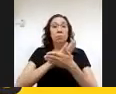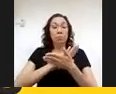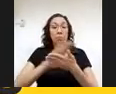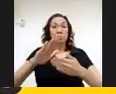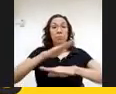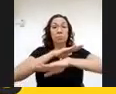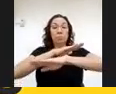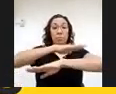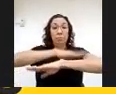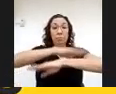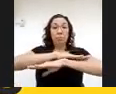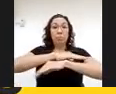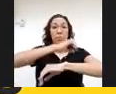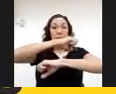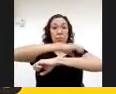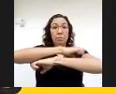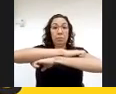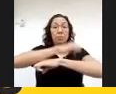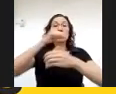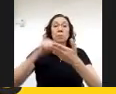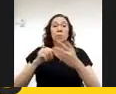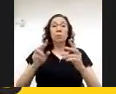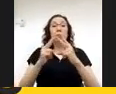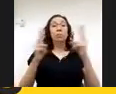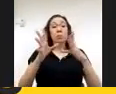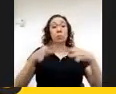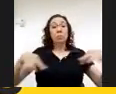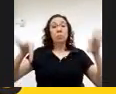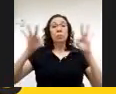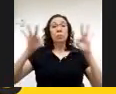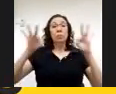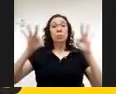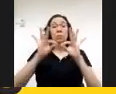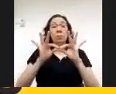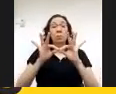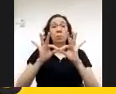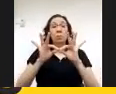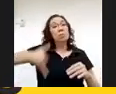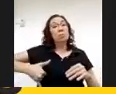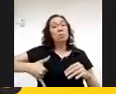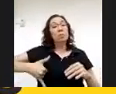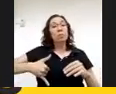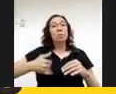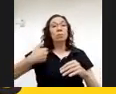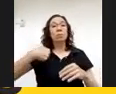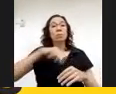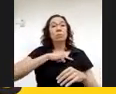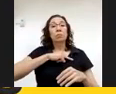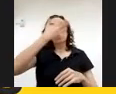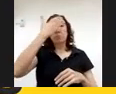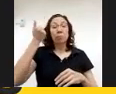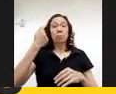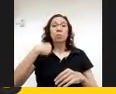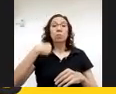mesas, escritorios, y ojo que esto es bien importante. Los celulares generalmente se nos olvida que los